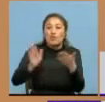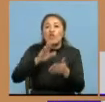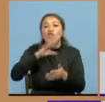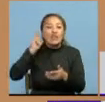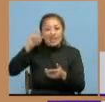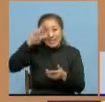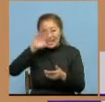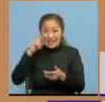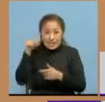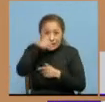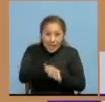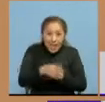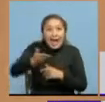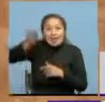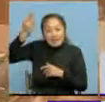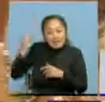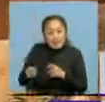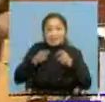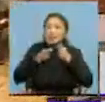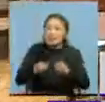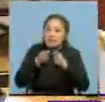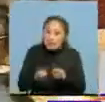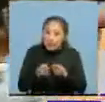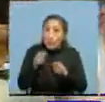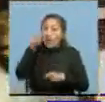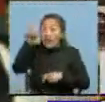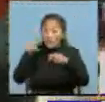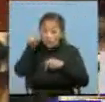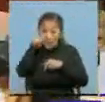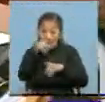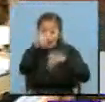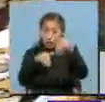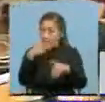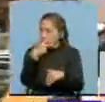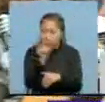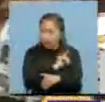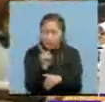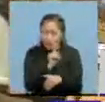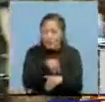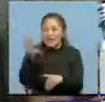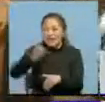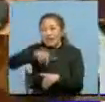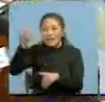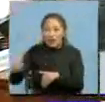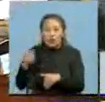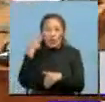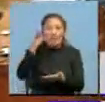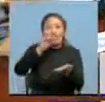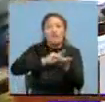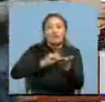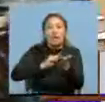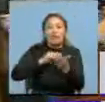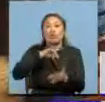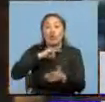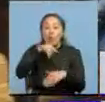en la legislatura ayer, insistimos, sin que la gente lo haya votado porque no le alcanzaron los votos para ser diputado provincial,